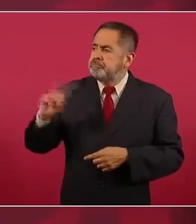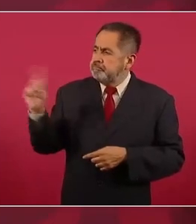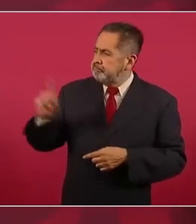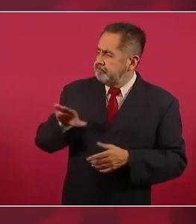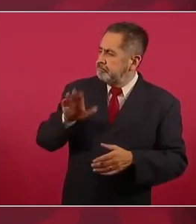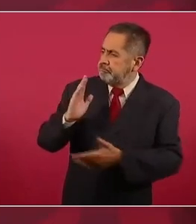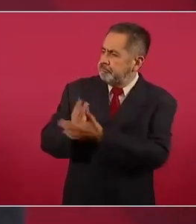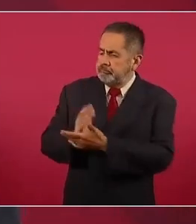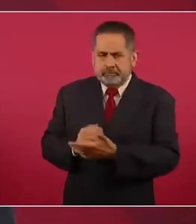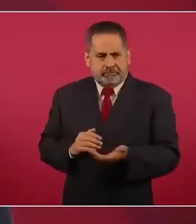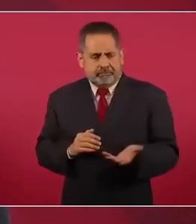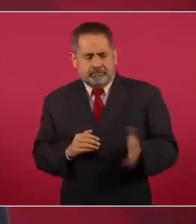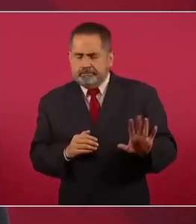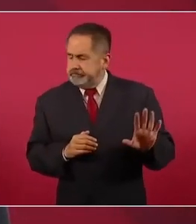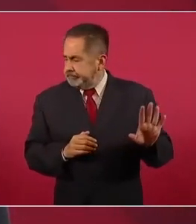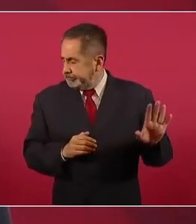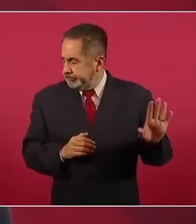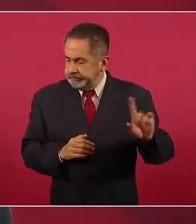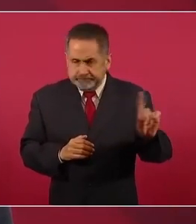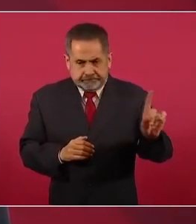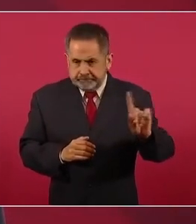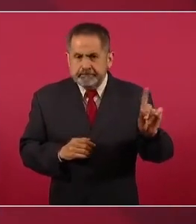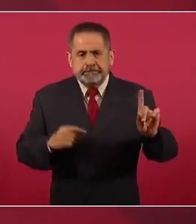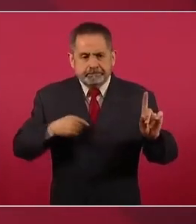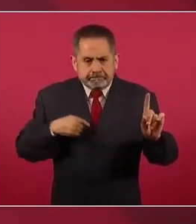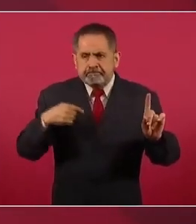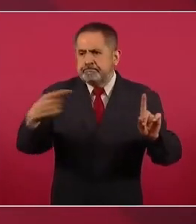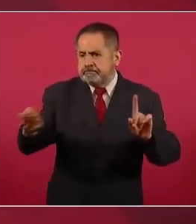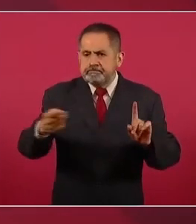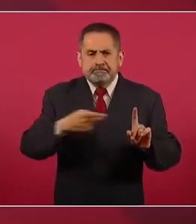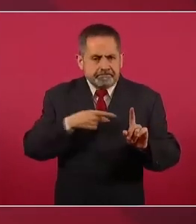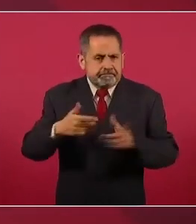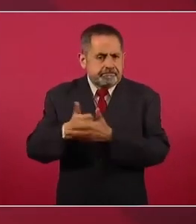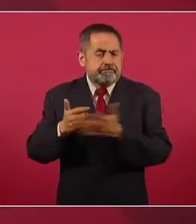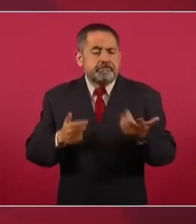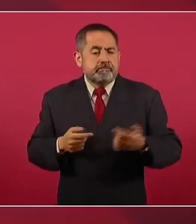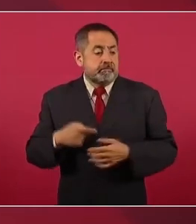No, no, no, no, no, no. No les des